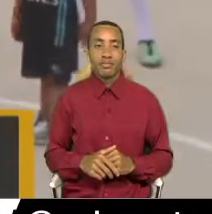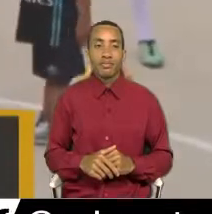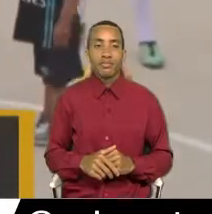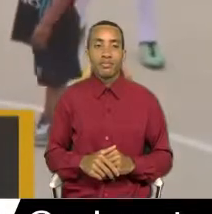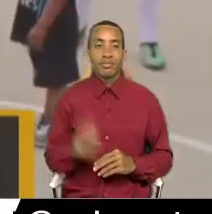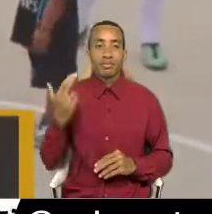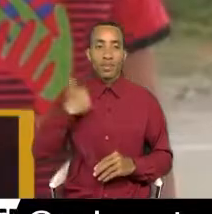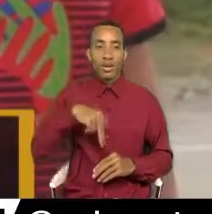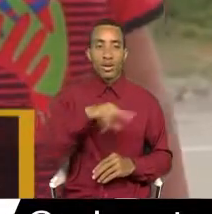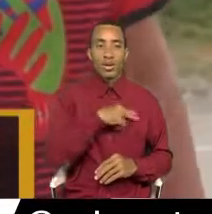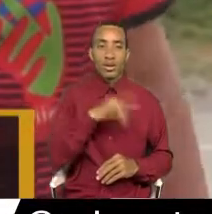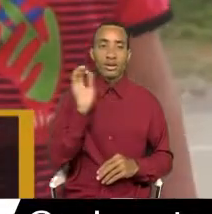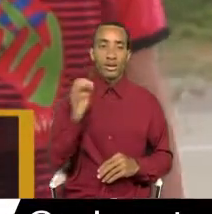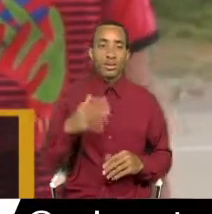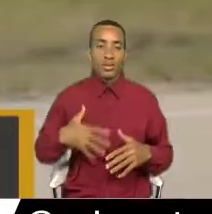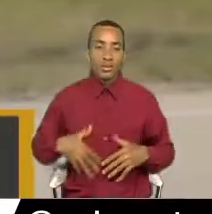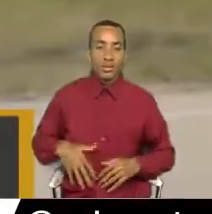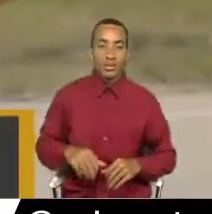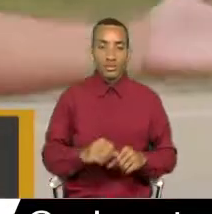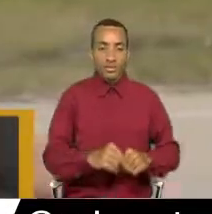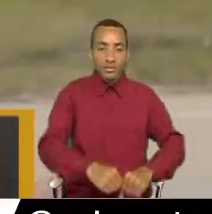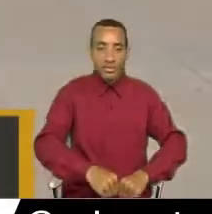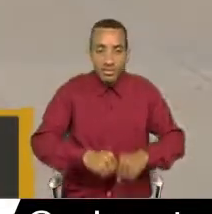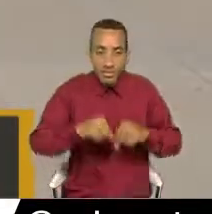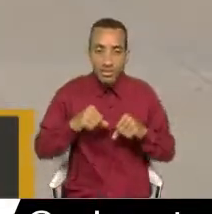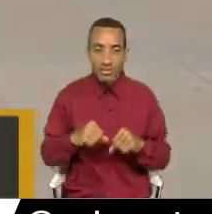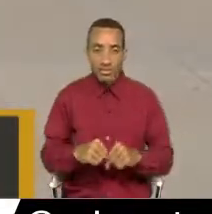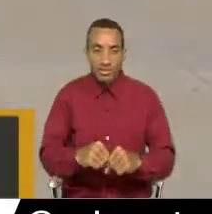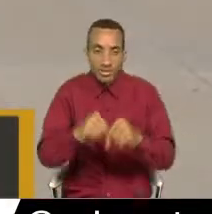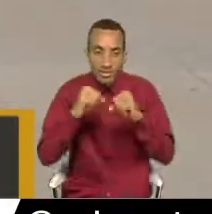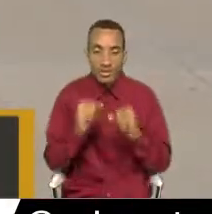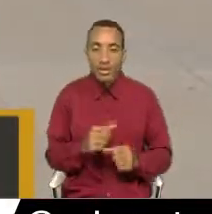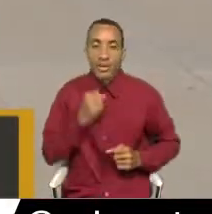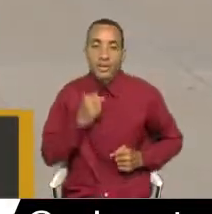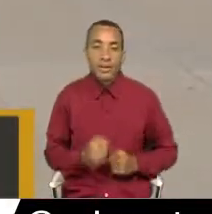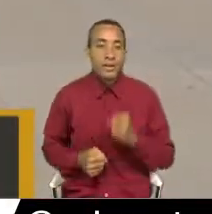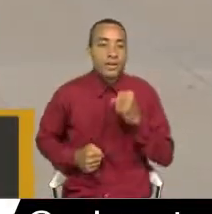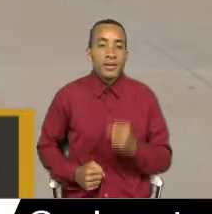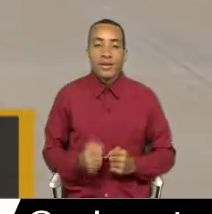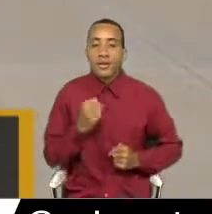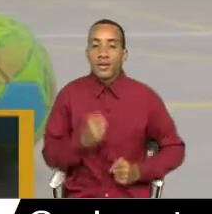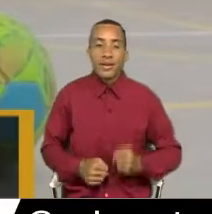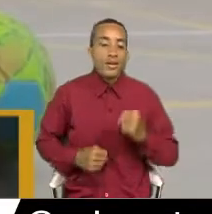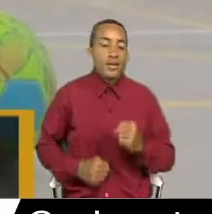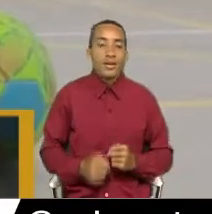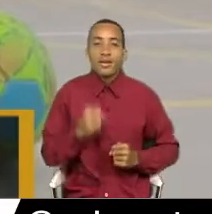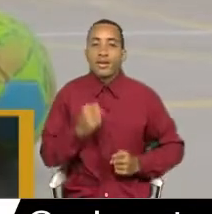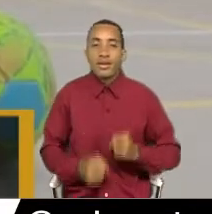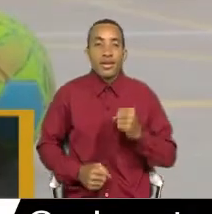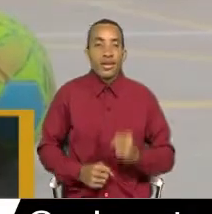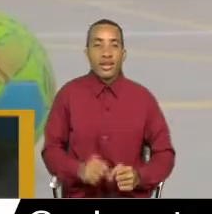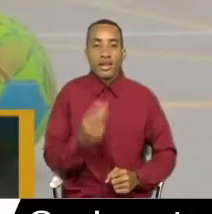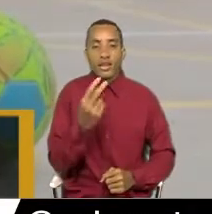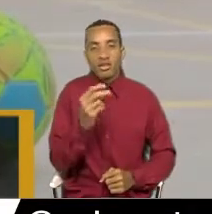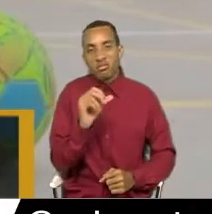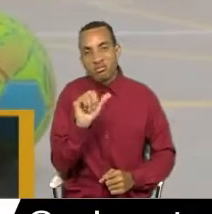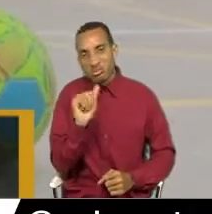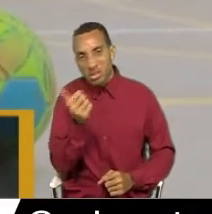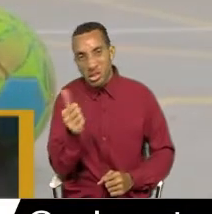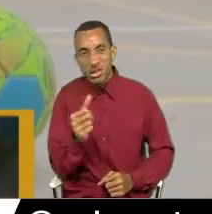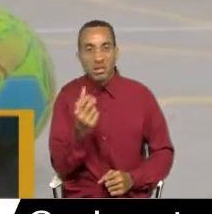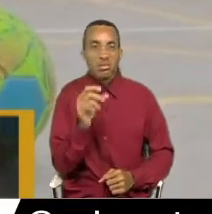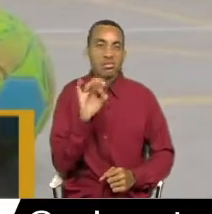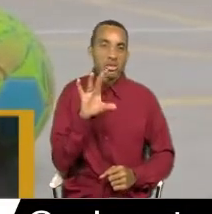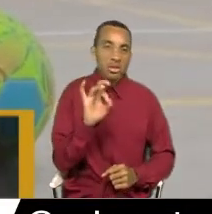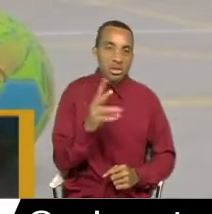Nosotros llegamos, apenas hacemos calentamiento, ponemos a trotar a veces 10, 15, 20, ponen a hacer flexiones y a